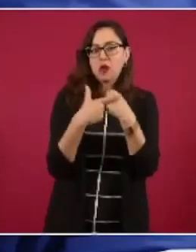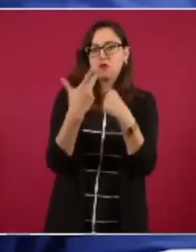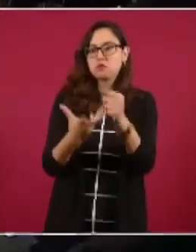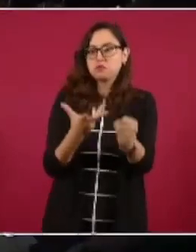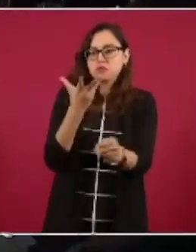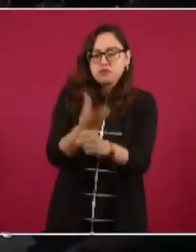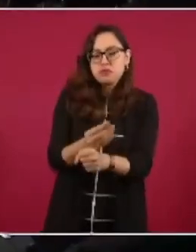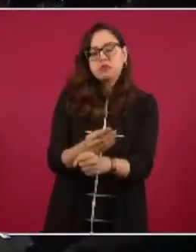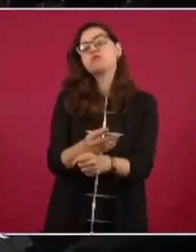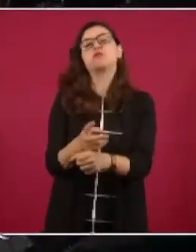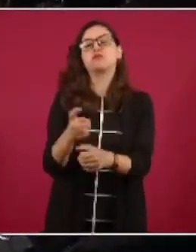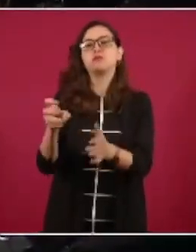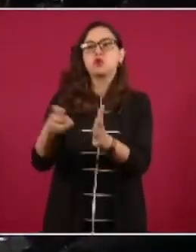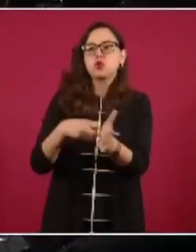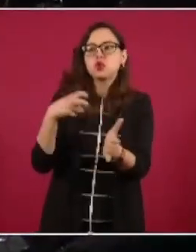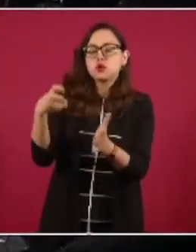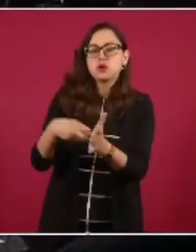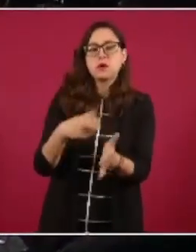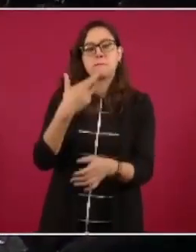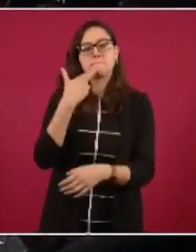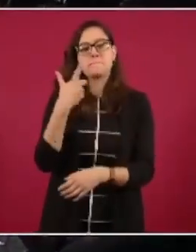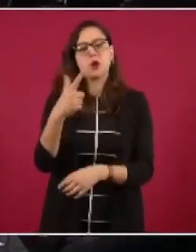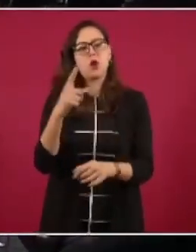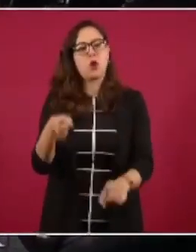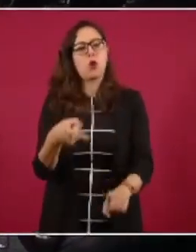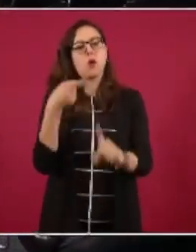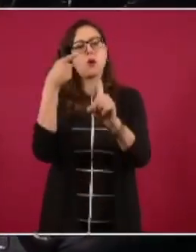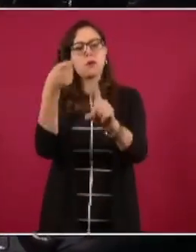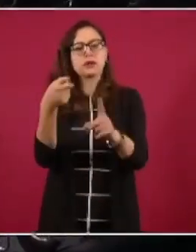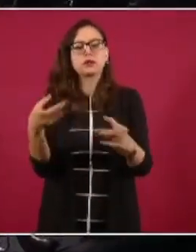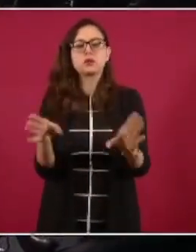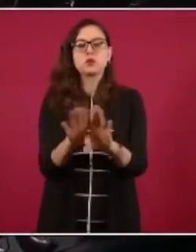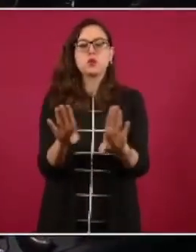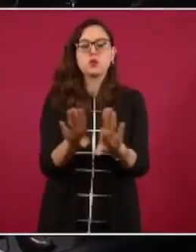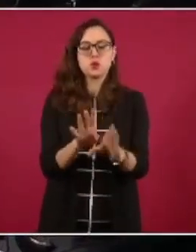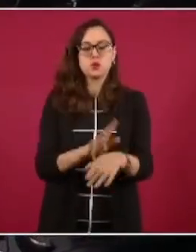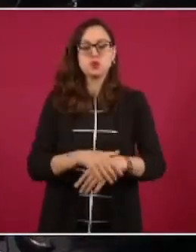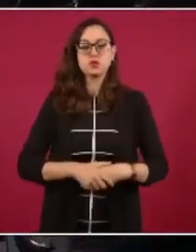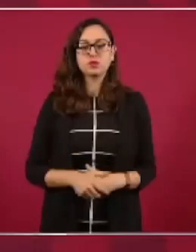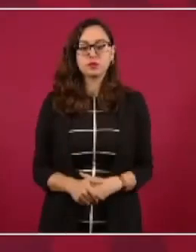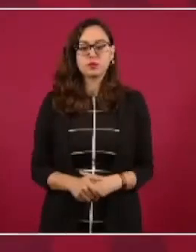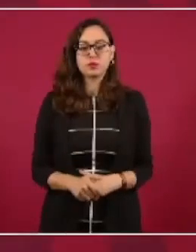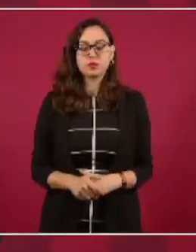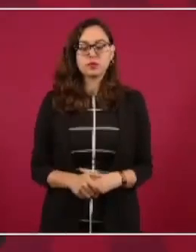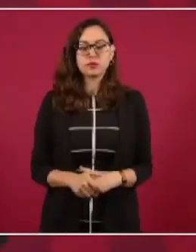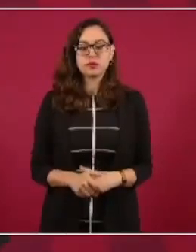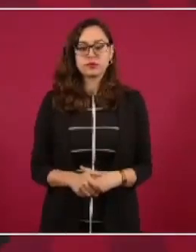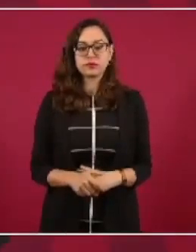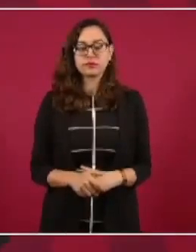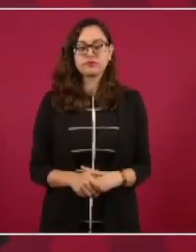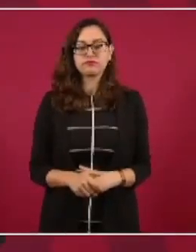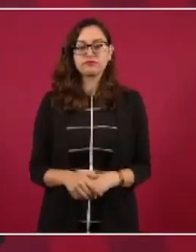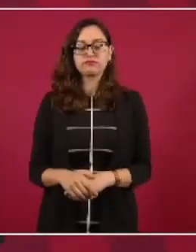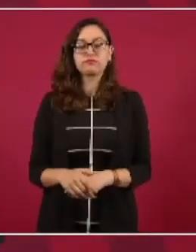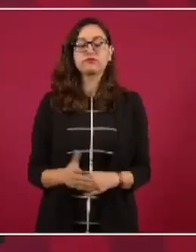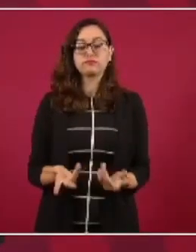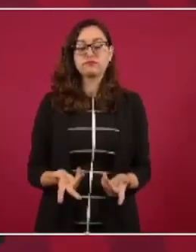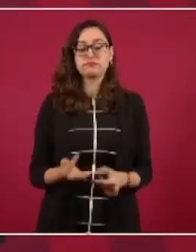más capacitado? ¿Cuál es el propósito de esta extensión? Pues que se termine de consolidar la